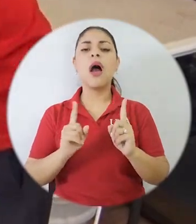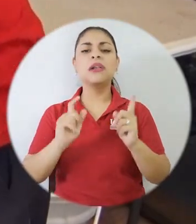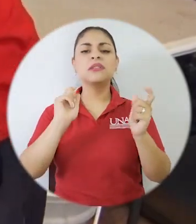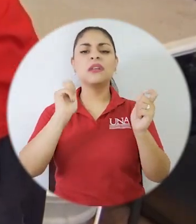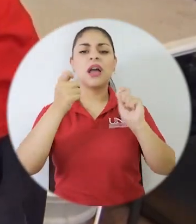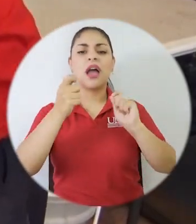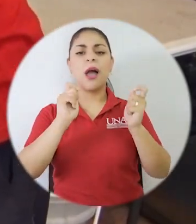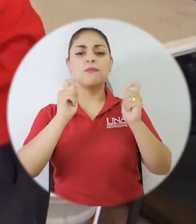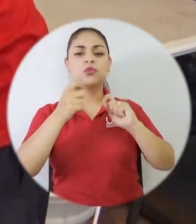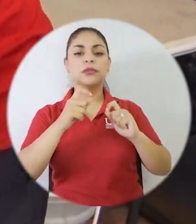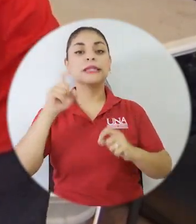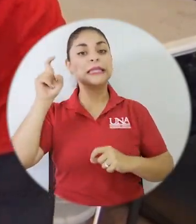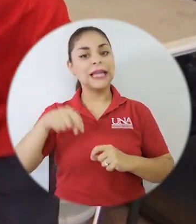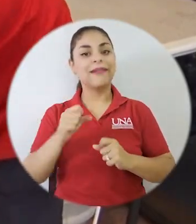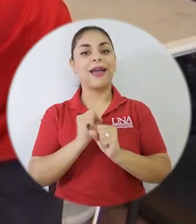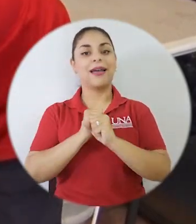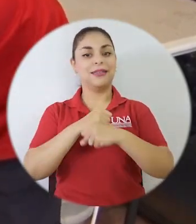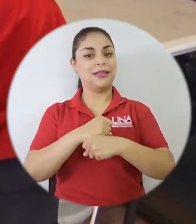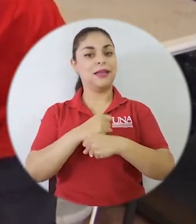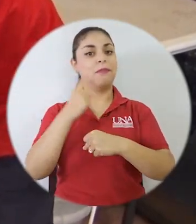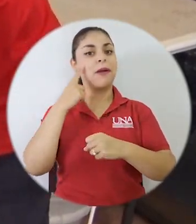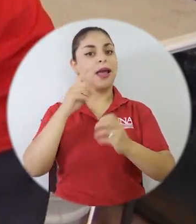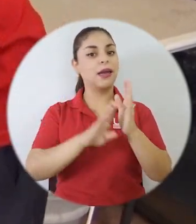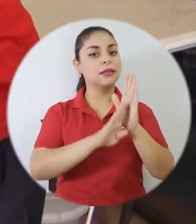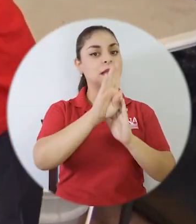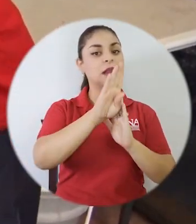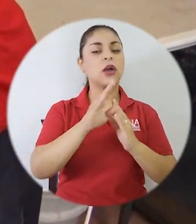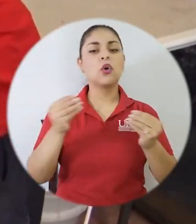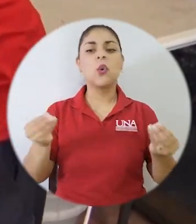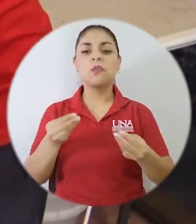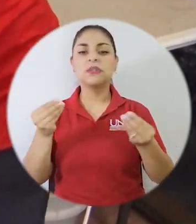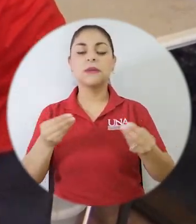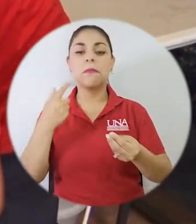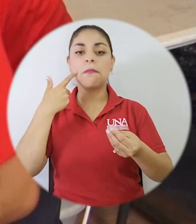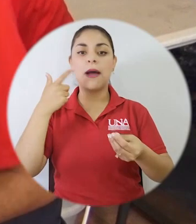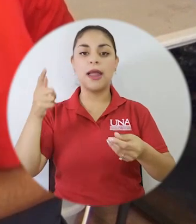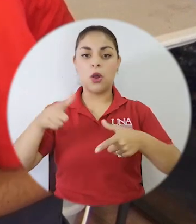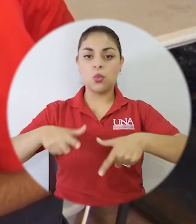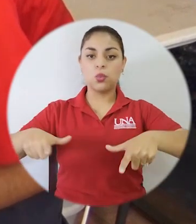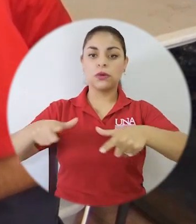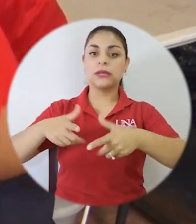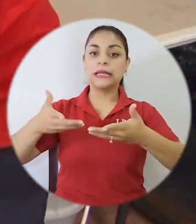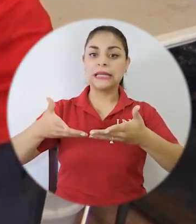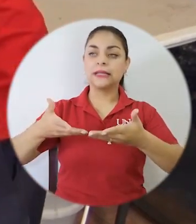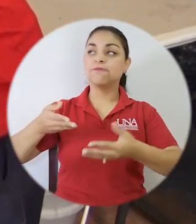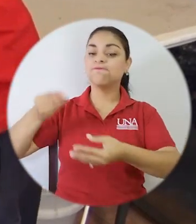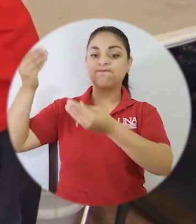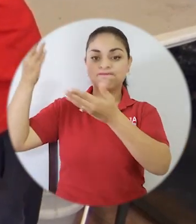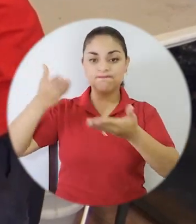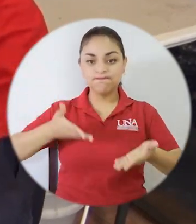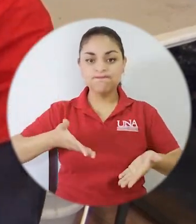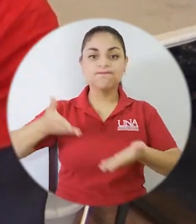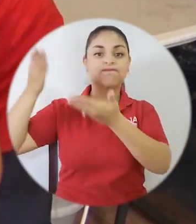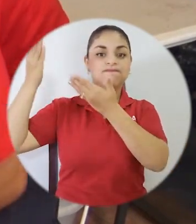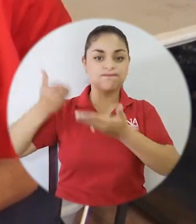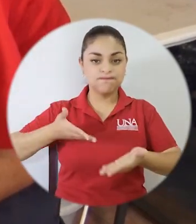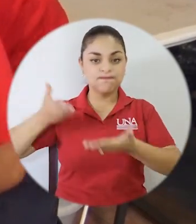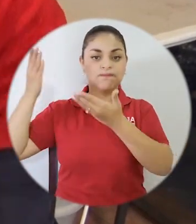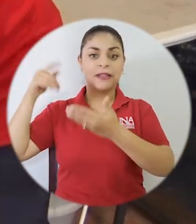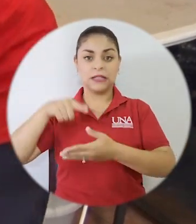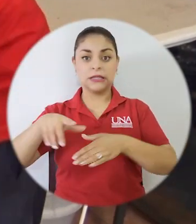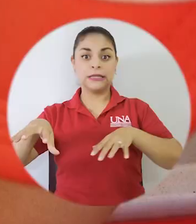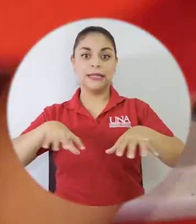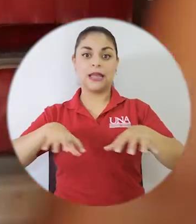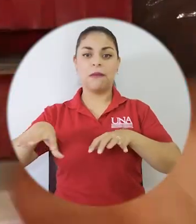a cuáles son los cambios que se deben hacer en el patrón de crecimiento, cómo hacer para que el sector exportador, dinamizador, que ha sido muy